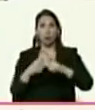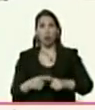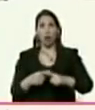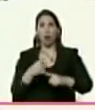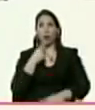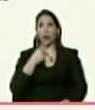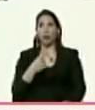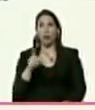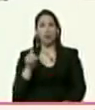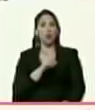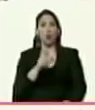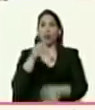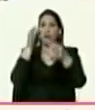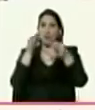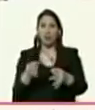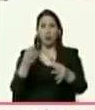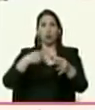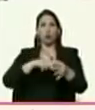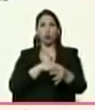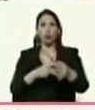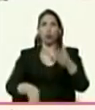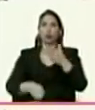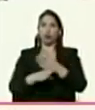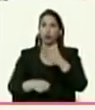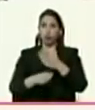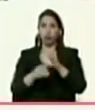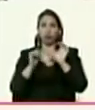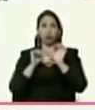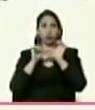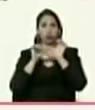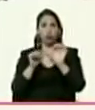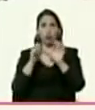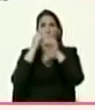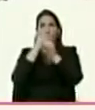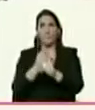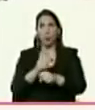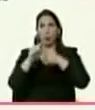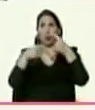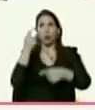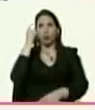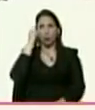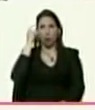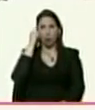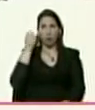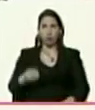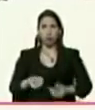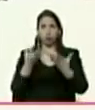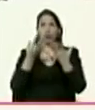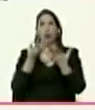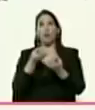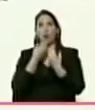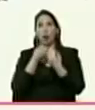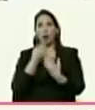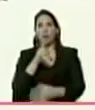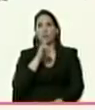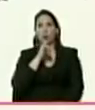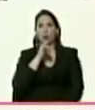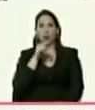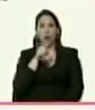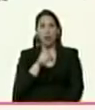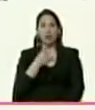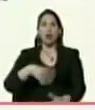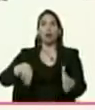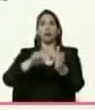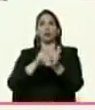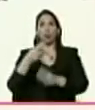no es definitivo. Vamos a seguir presionando. Esperamos en los próximos días dar buenas noticias como esta y